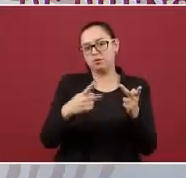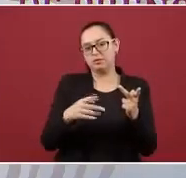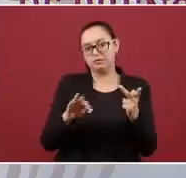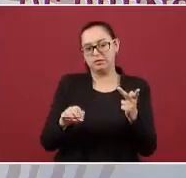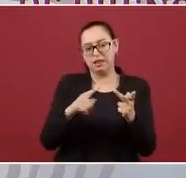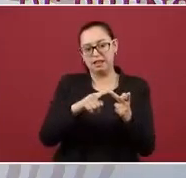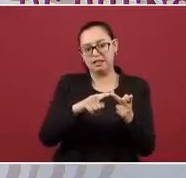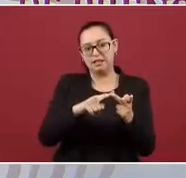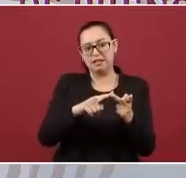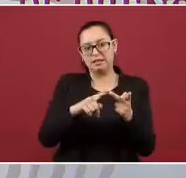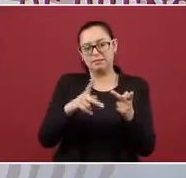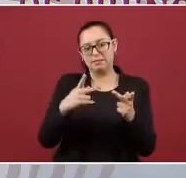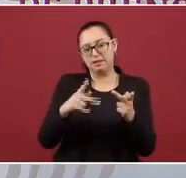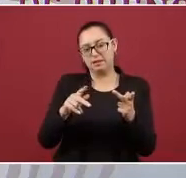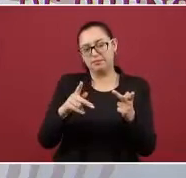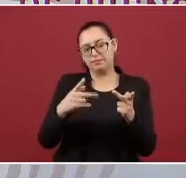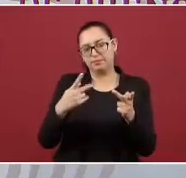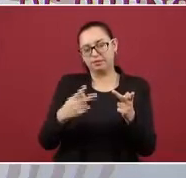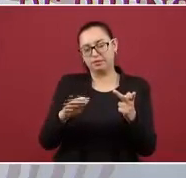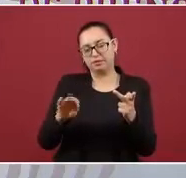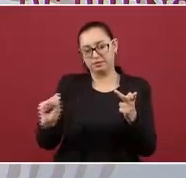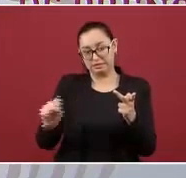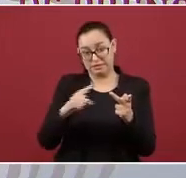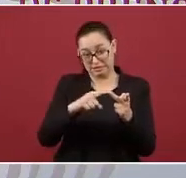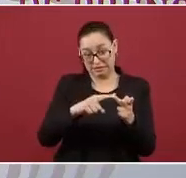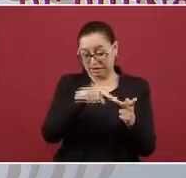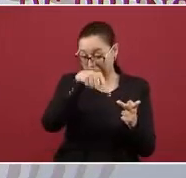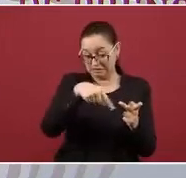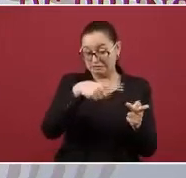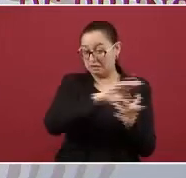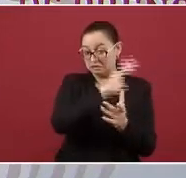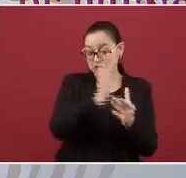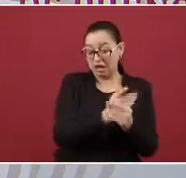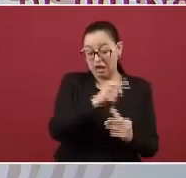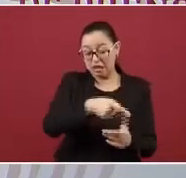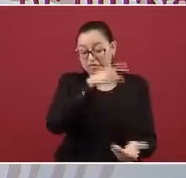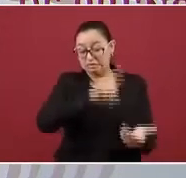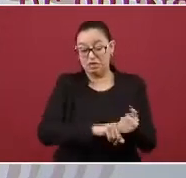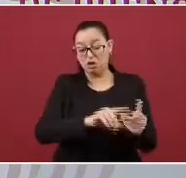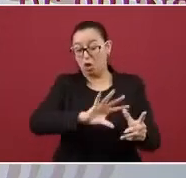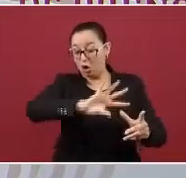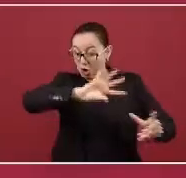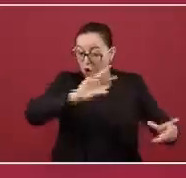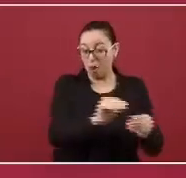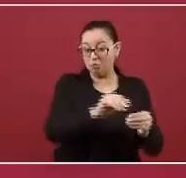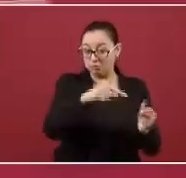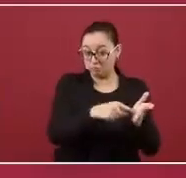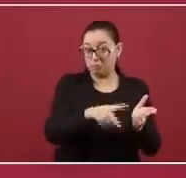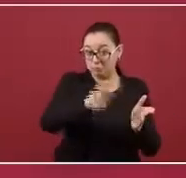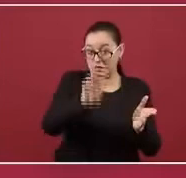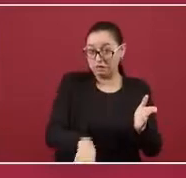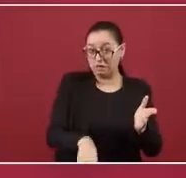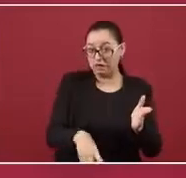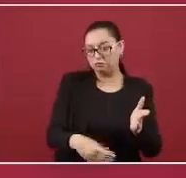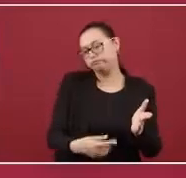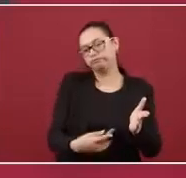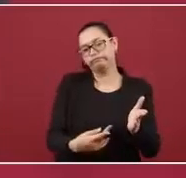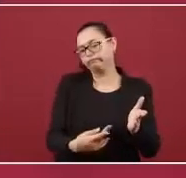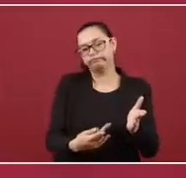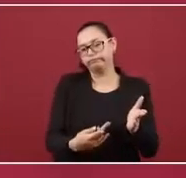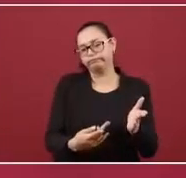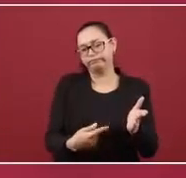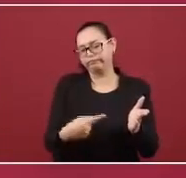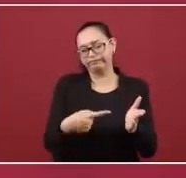Federal de Seguridad, ya todo lo que ahí se especifica es cierto. No,